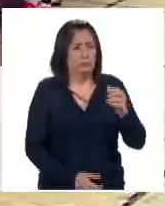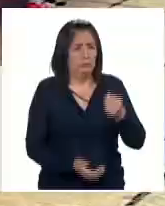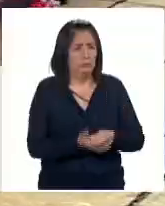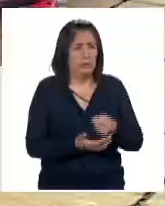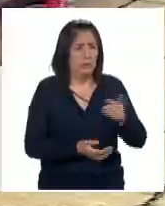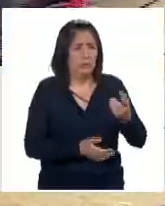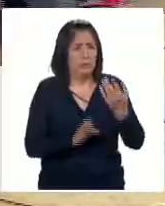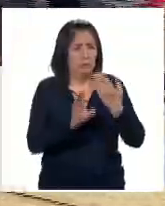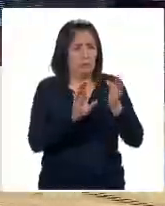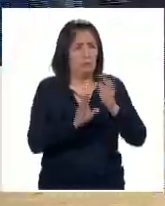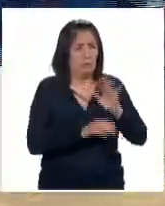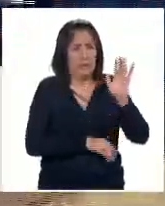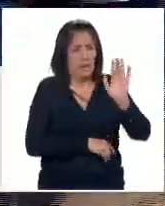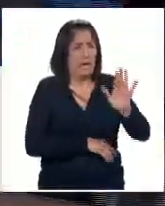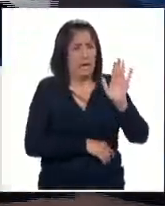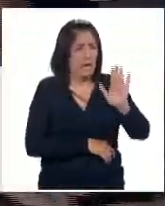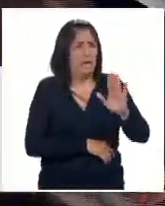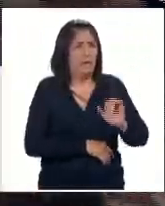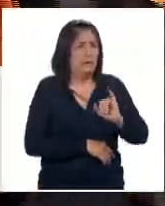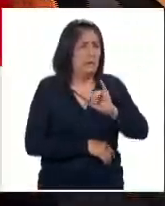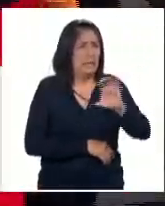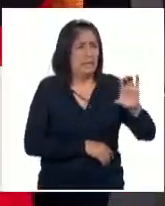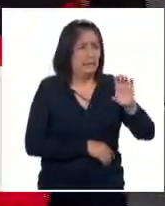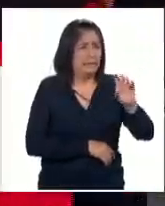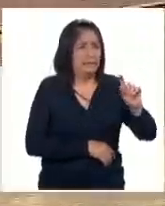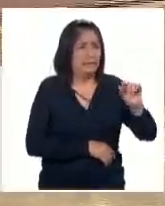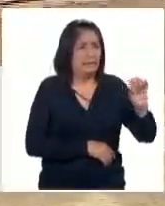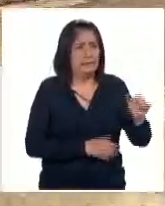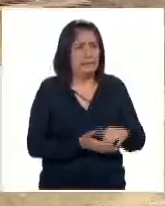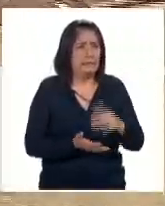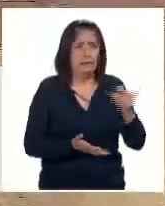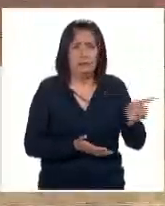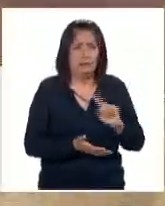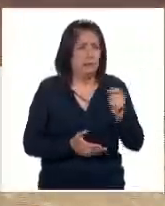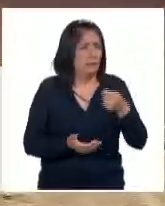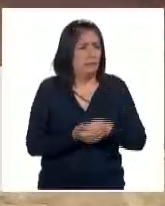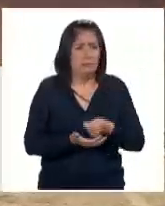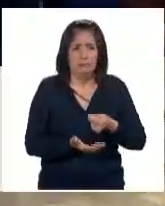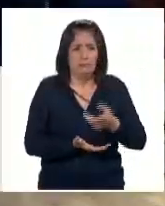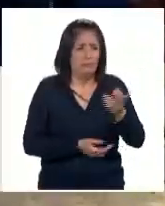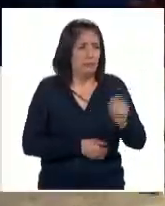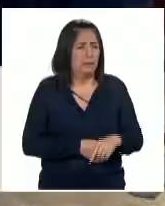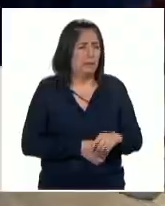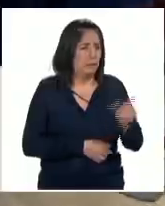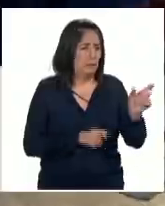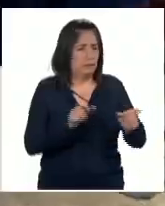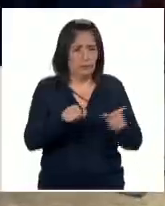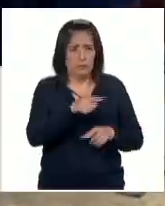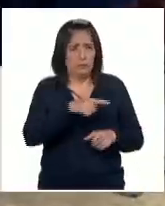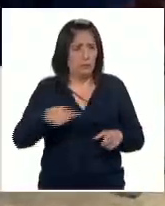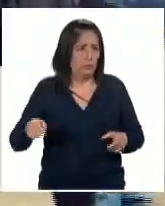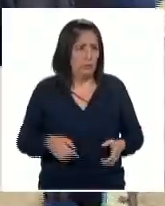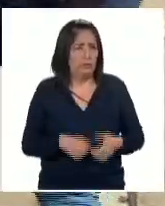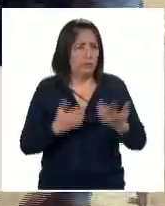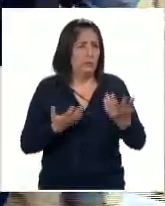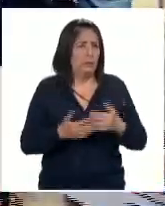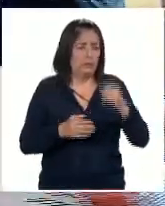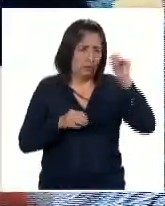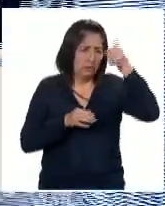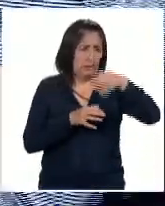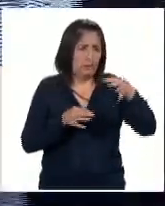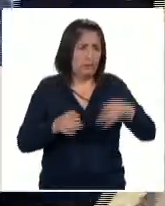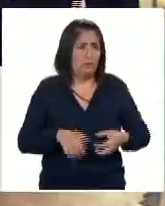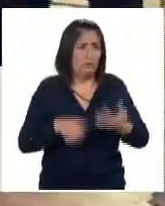Tocan en las puertas de IGSA desde hace meses y hasta años porque no les pagan. Ellos son los proveedores de Ingenieros Civiles y